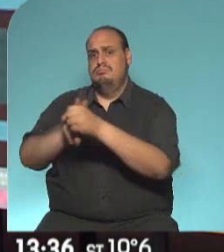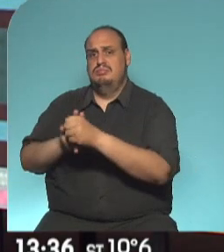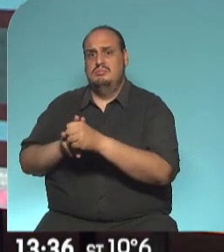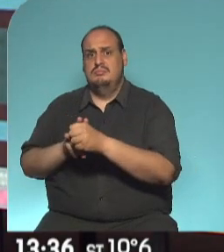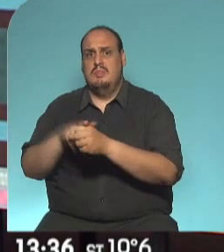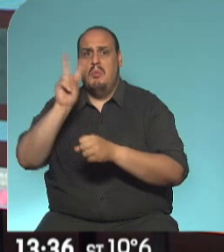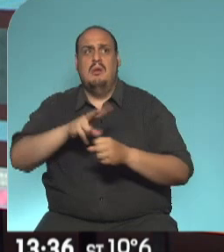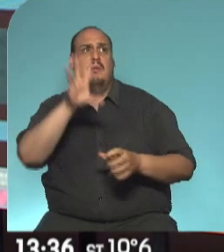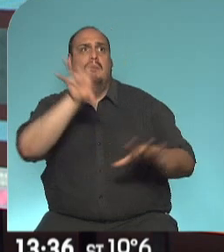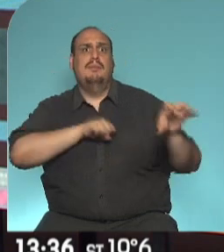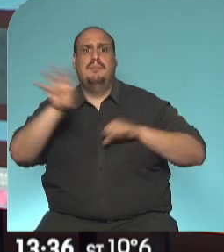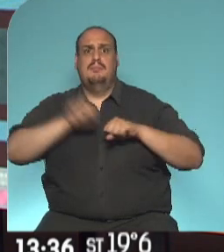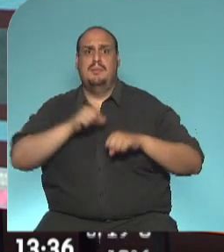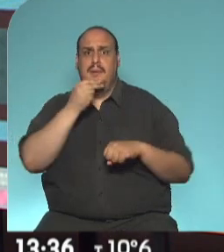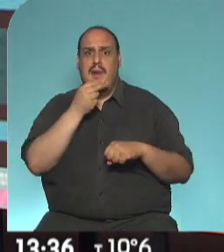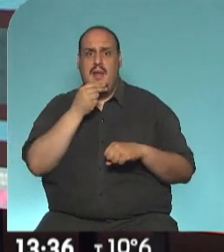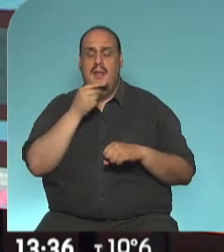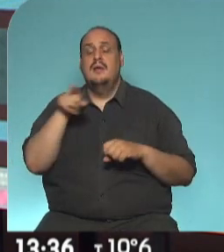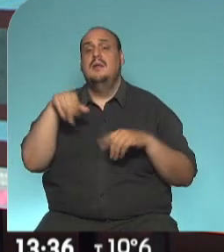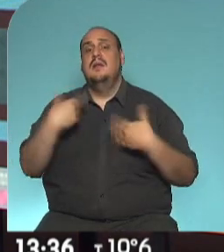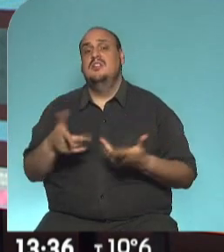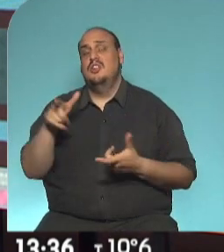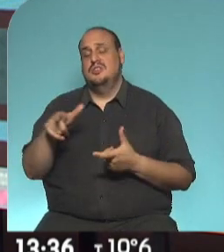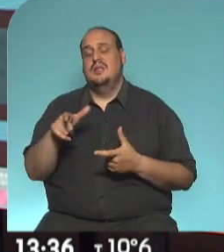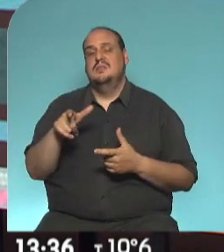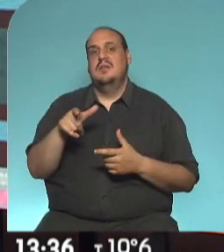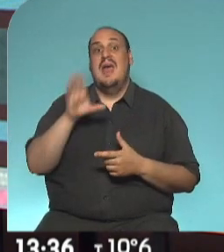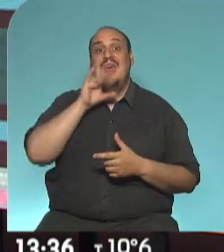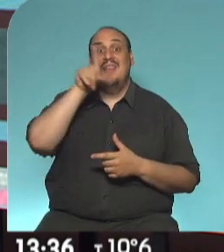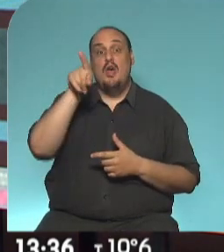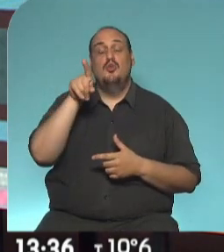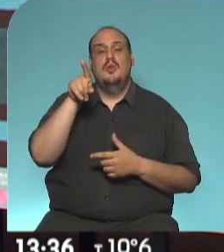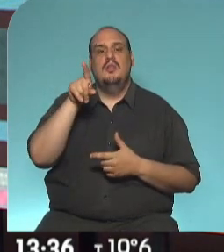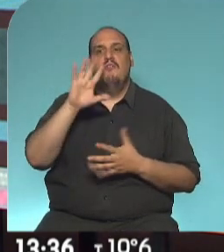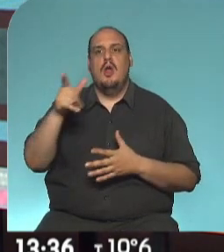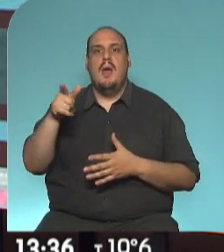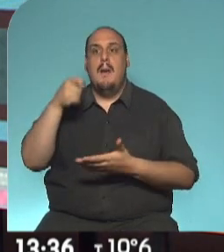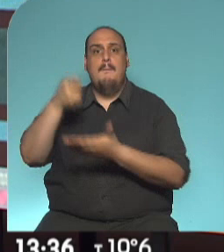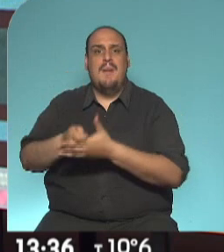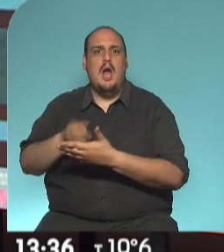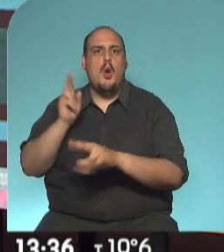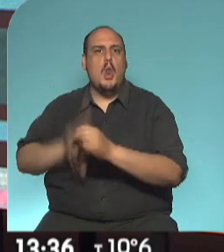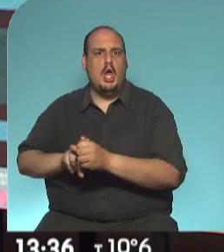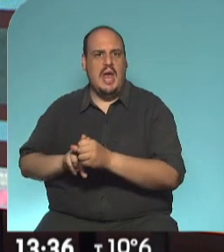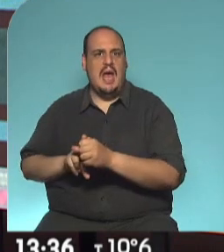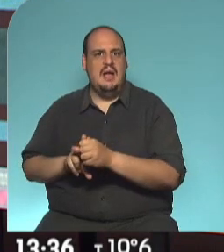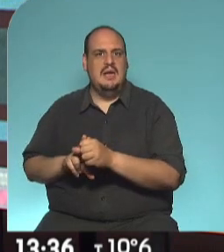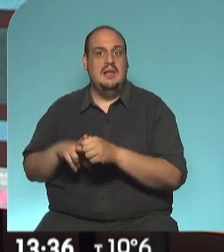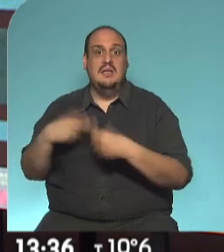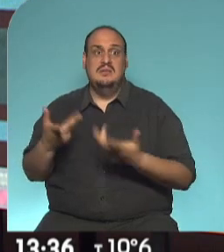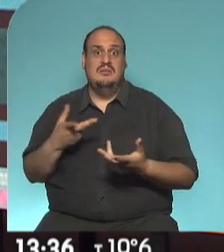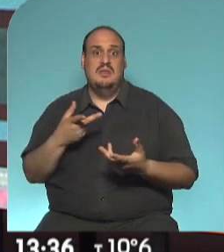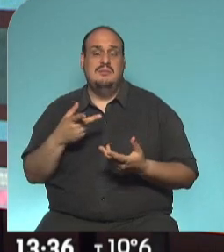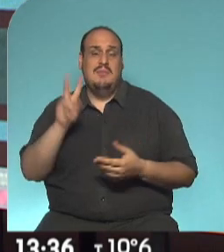lo que hacía el sistema financiero o el Departamento de Tesoro de Estados Unidos bloqueaba la posibilidad de pago, con lo cual esto no se podía